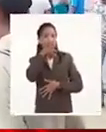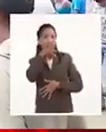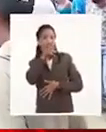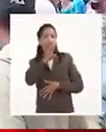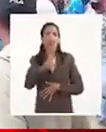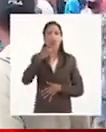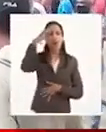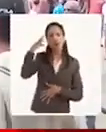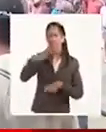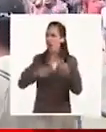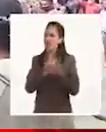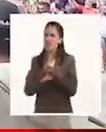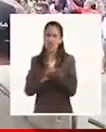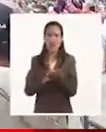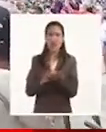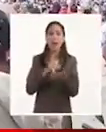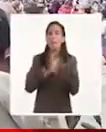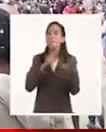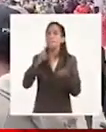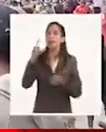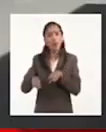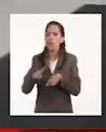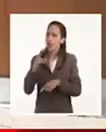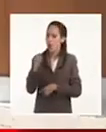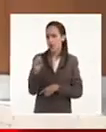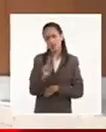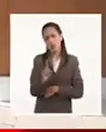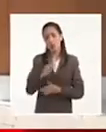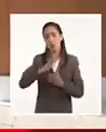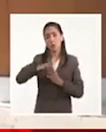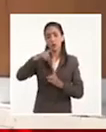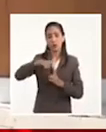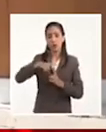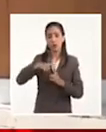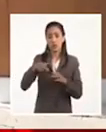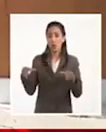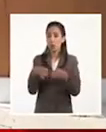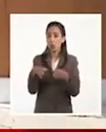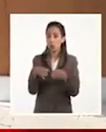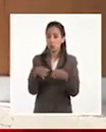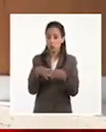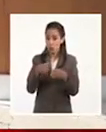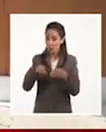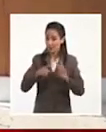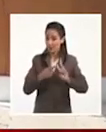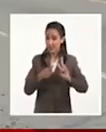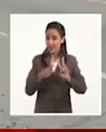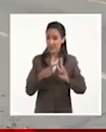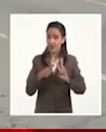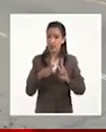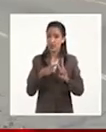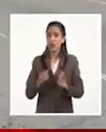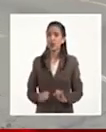en nuestro país, unos cientos de personas, nada que ver con lo que transmitieron los medios de comunicación y mucho menos con lo que